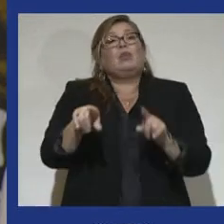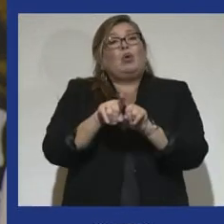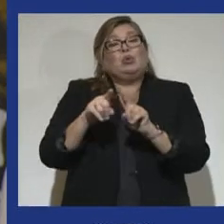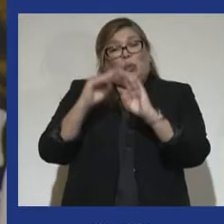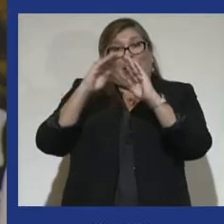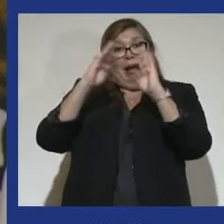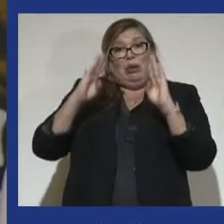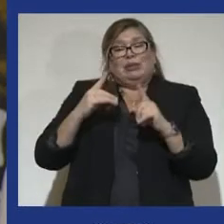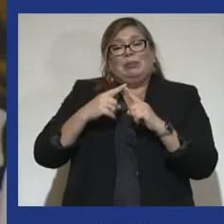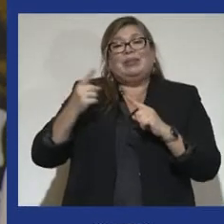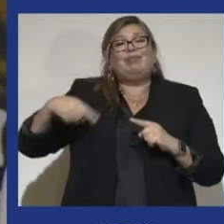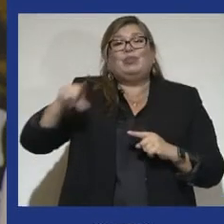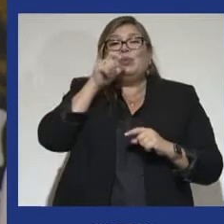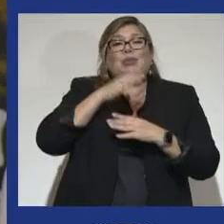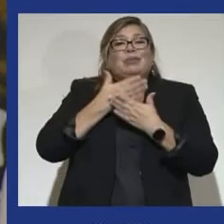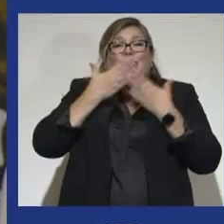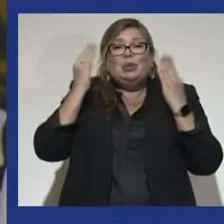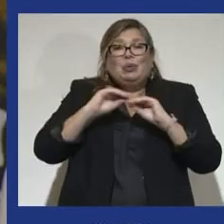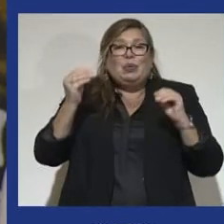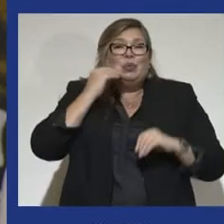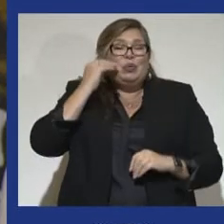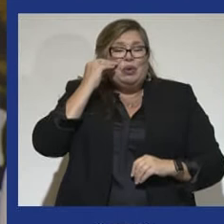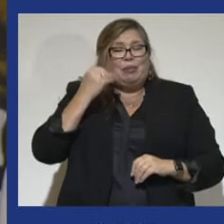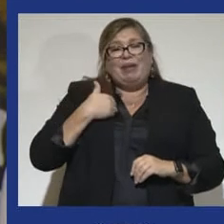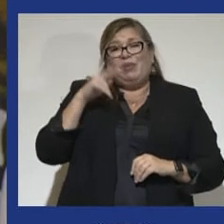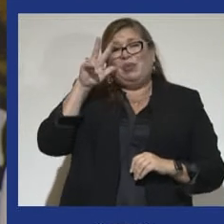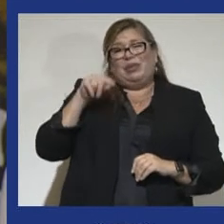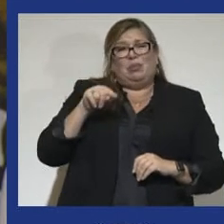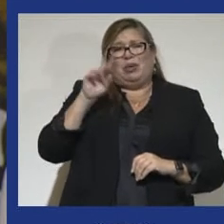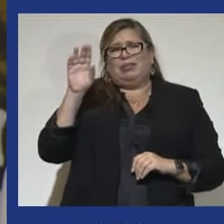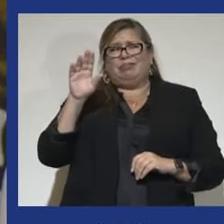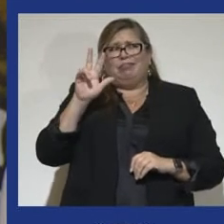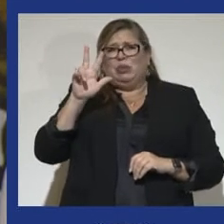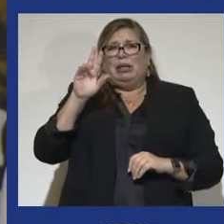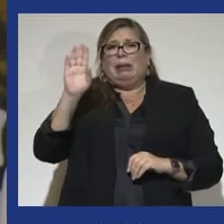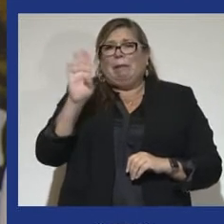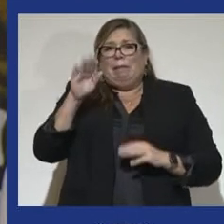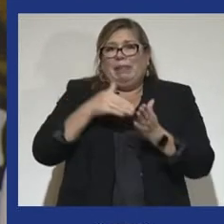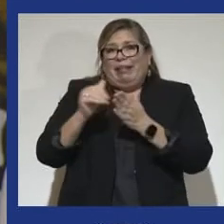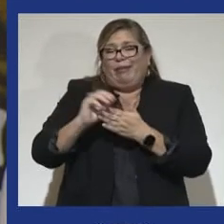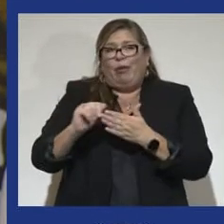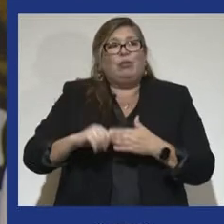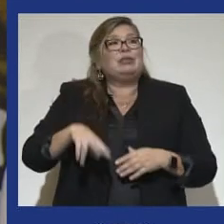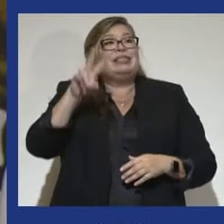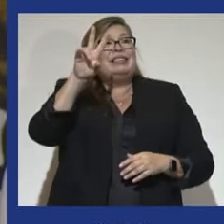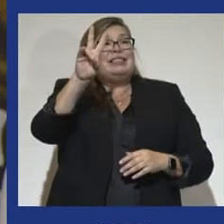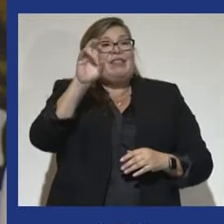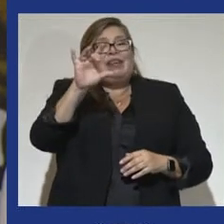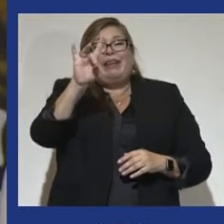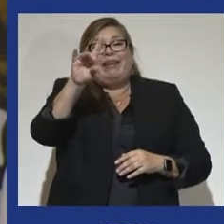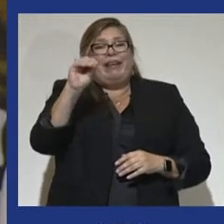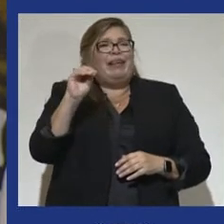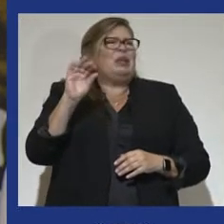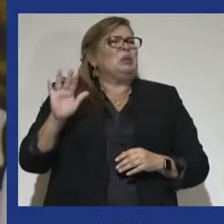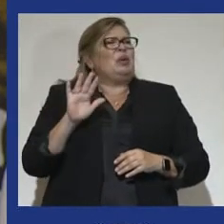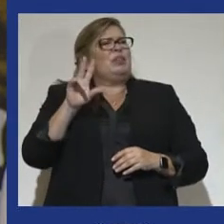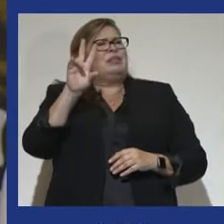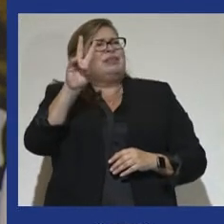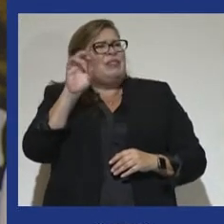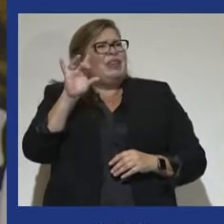cosa es en cuanto a viviendas y personas sin hogar tres mil millones de dólares en esos programas